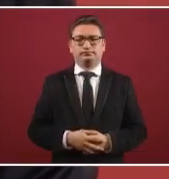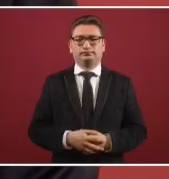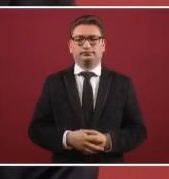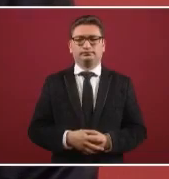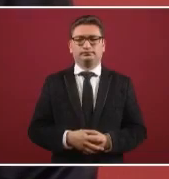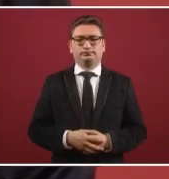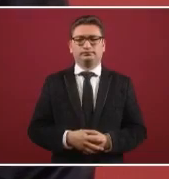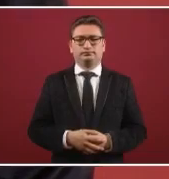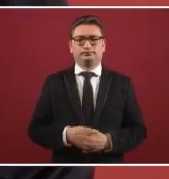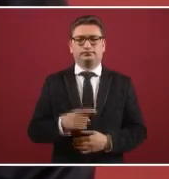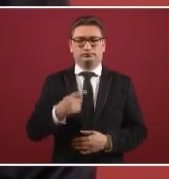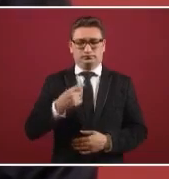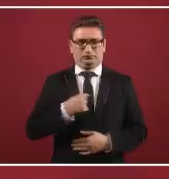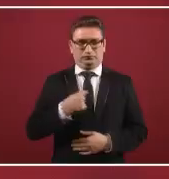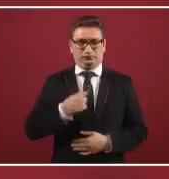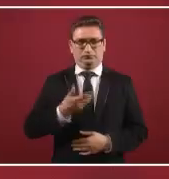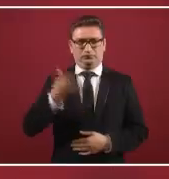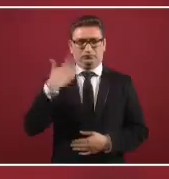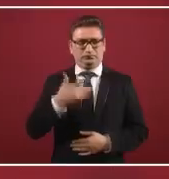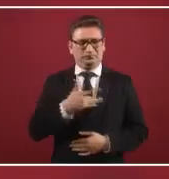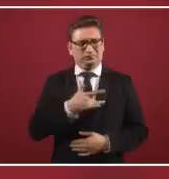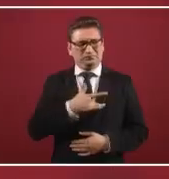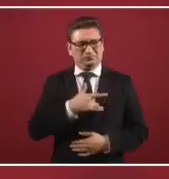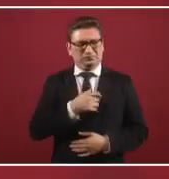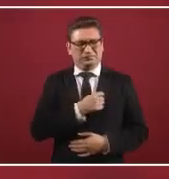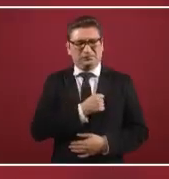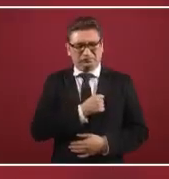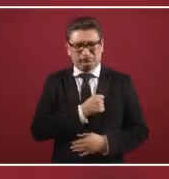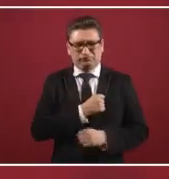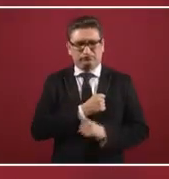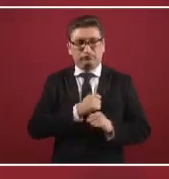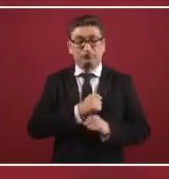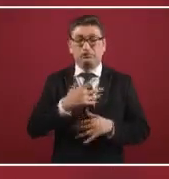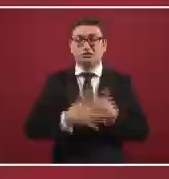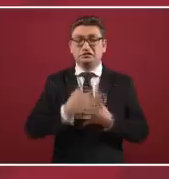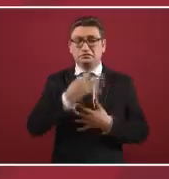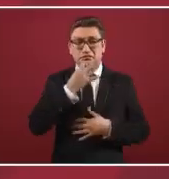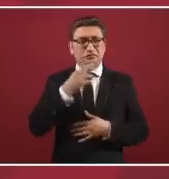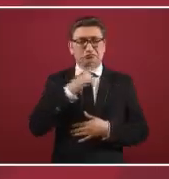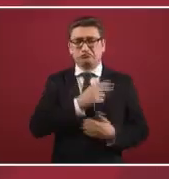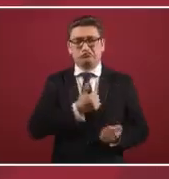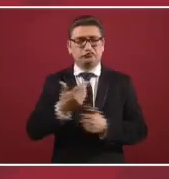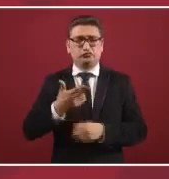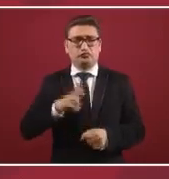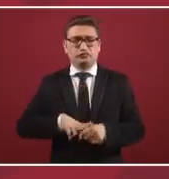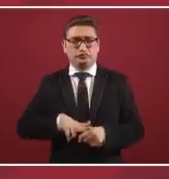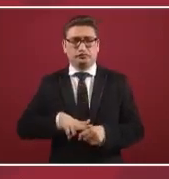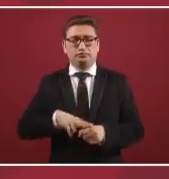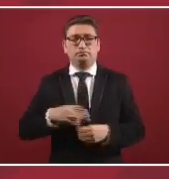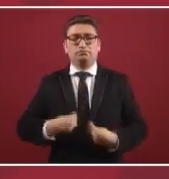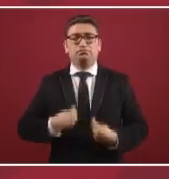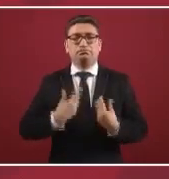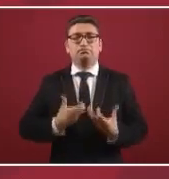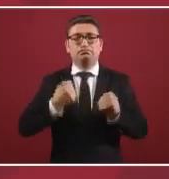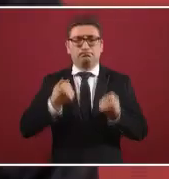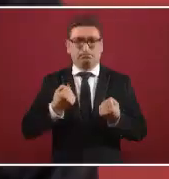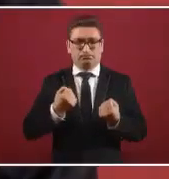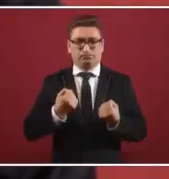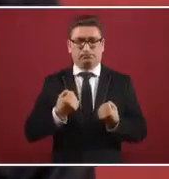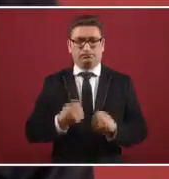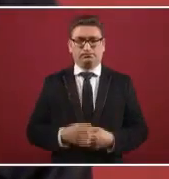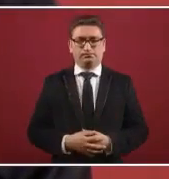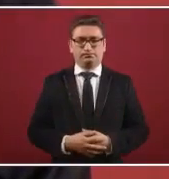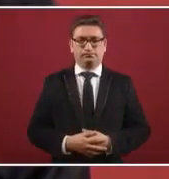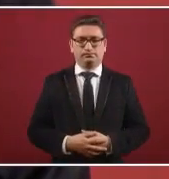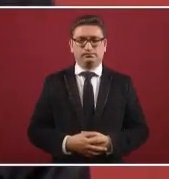A mí me dio un infarto y en 15 minutos estuve en un hospital y me salvaron la vida.